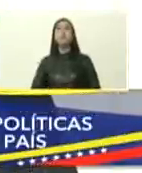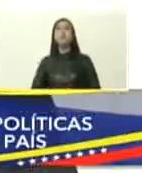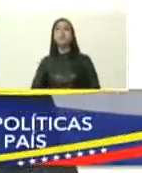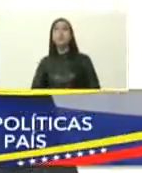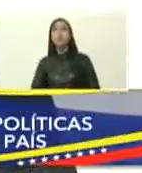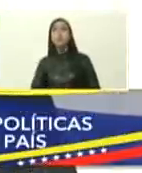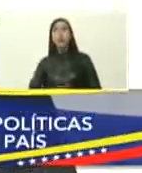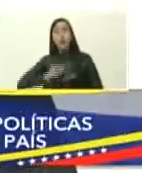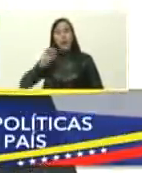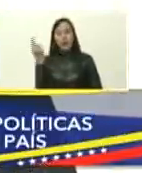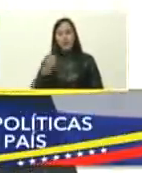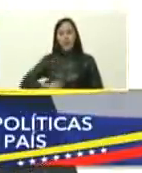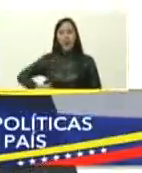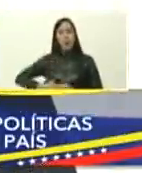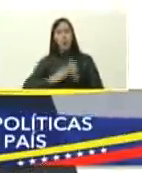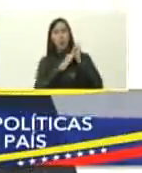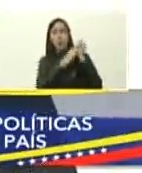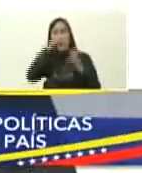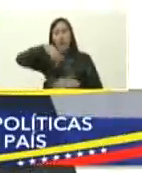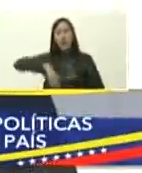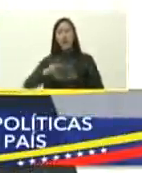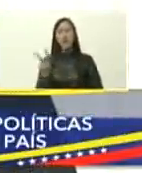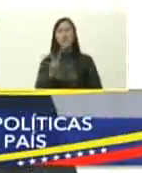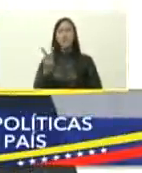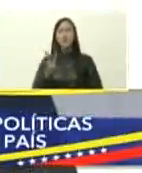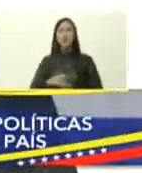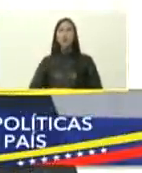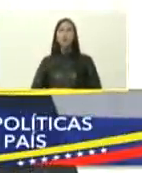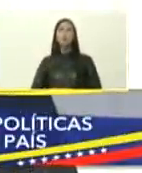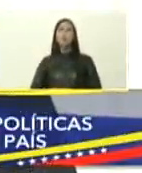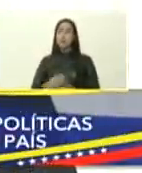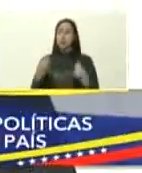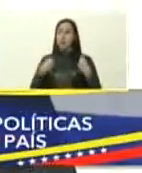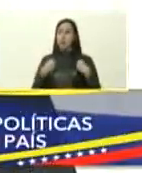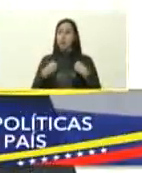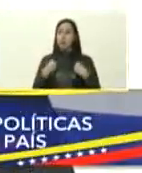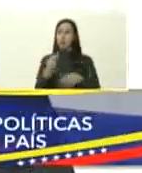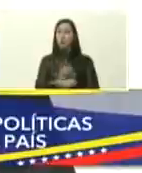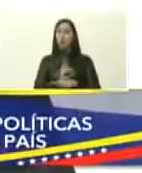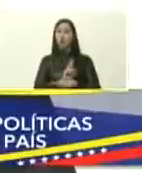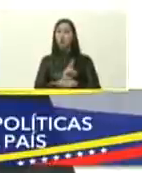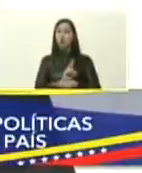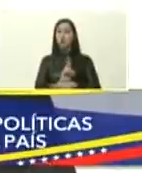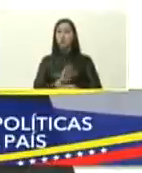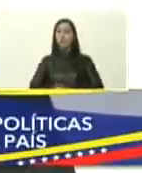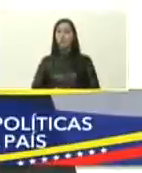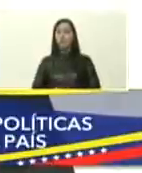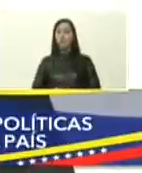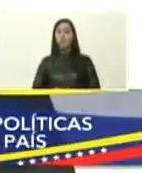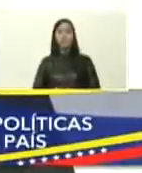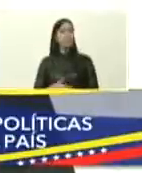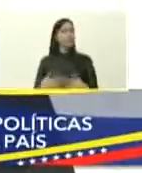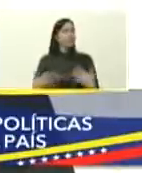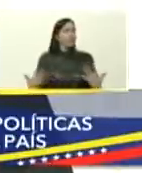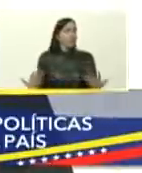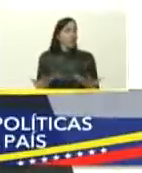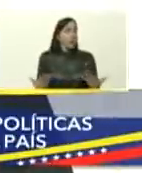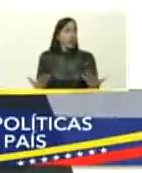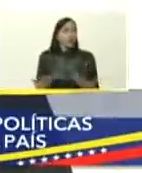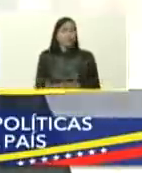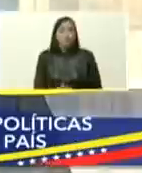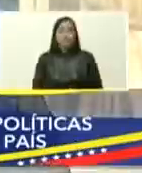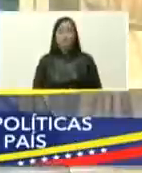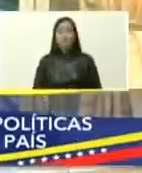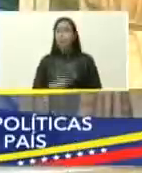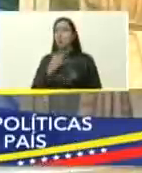primera combatiente de la República, como uno tiene una vida tan azarosa, cuando uno le da